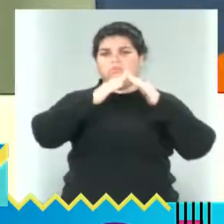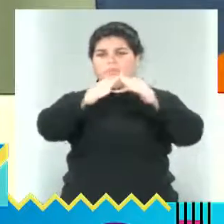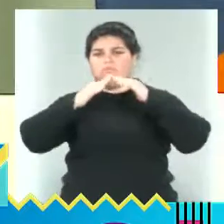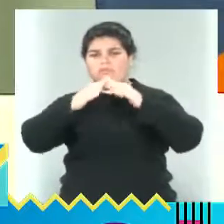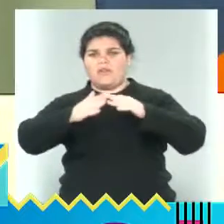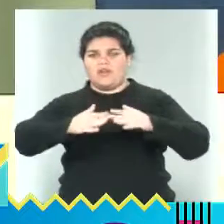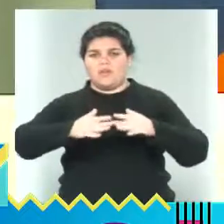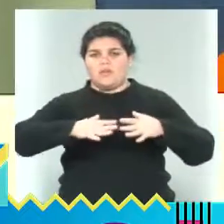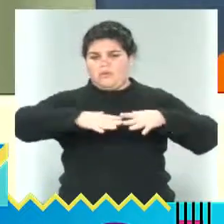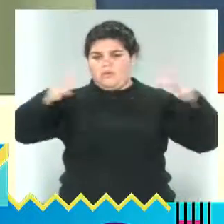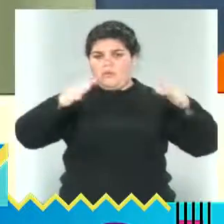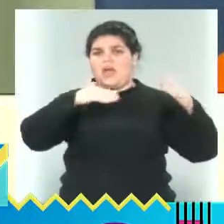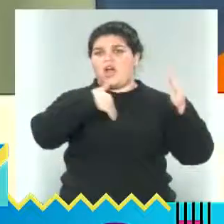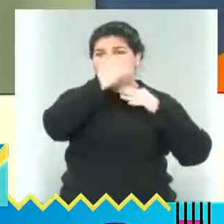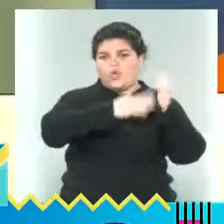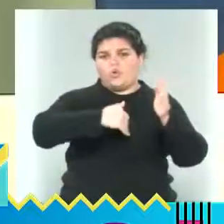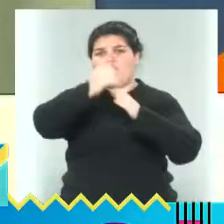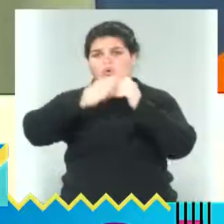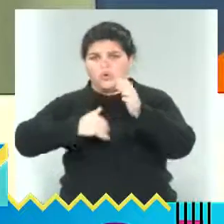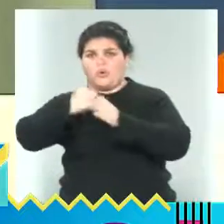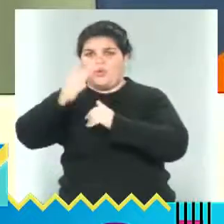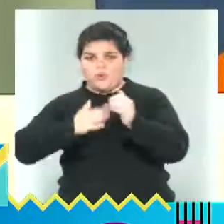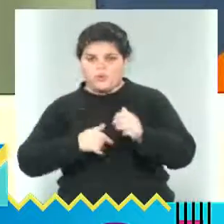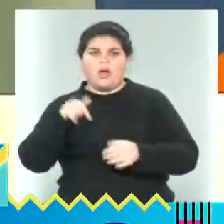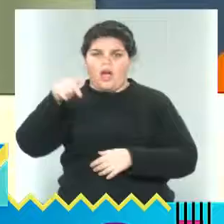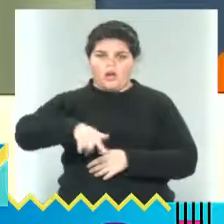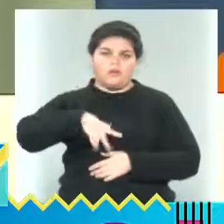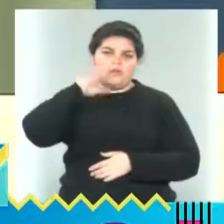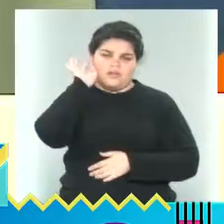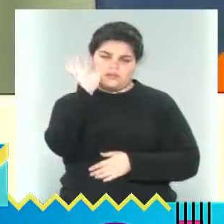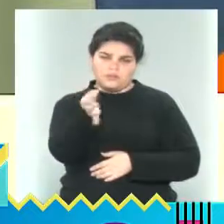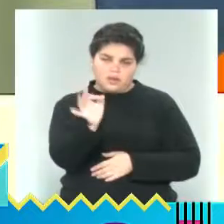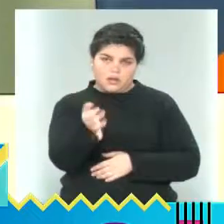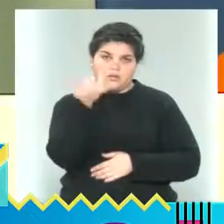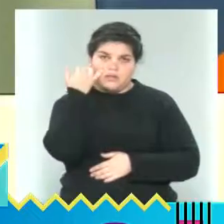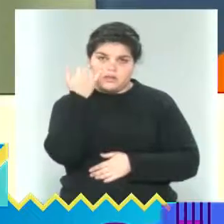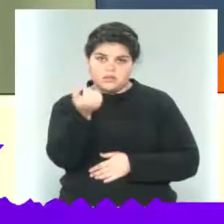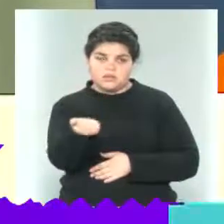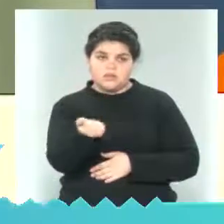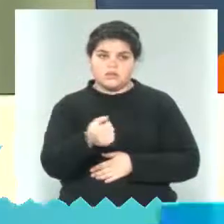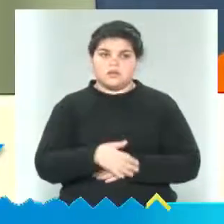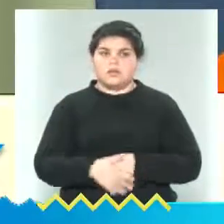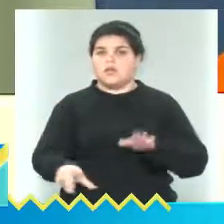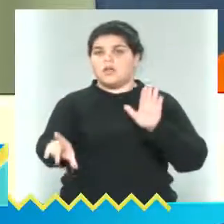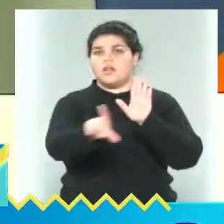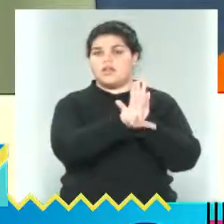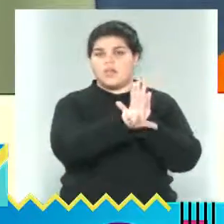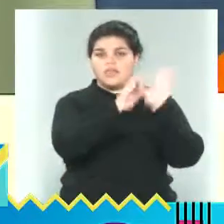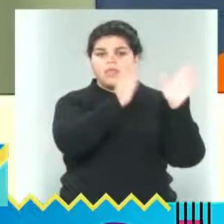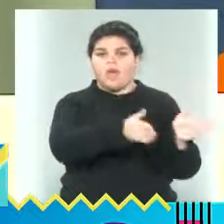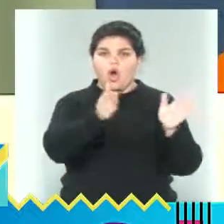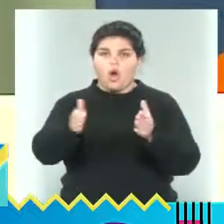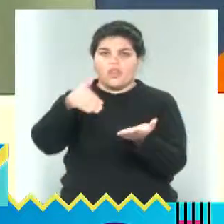asentamiento urbano, que lo hemos visto, ahora ya tenemos la ley de ordenamiento